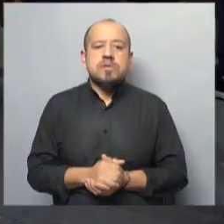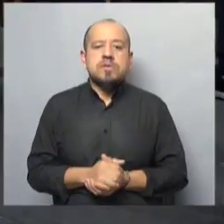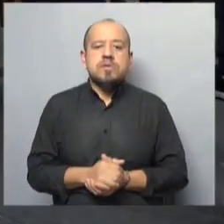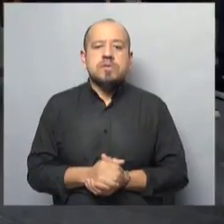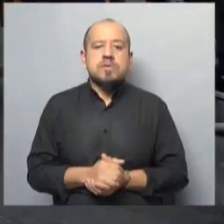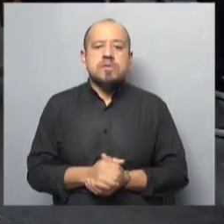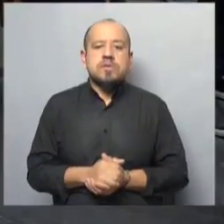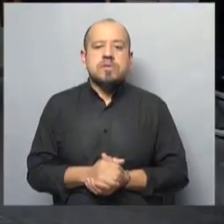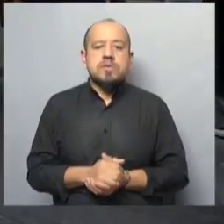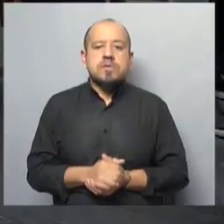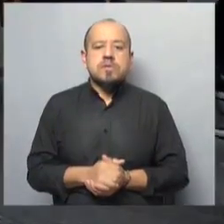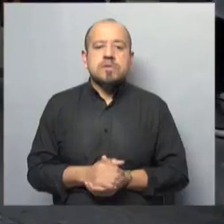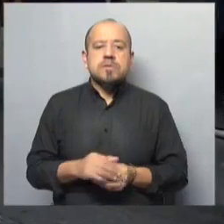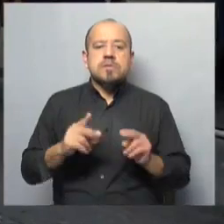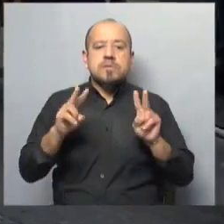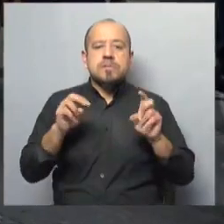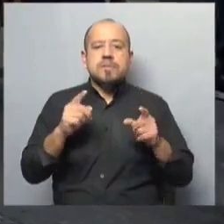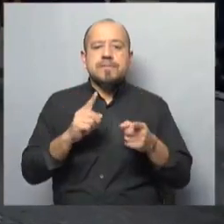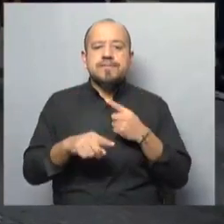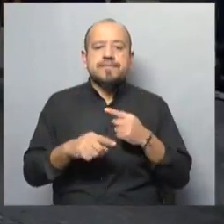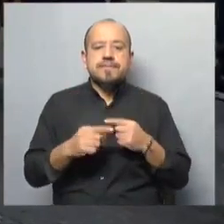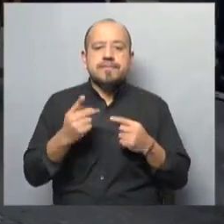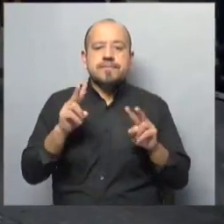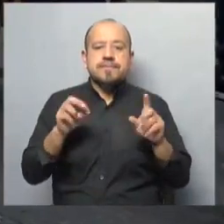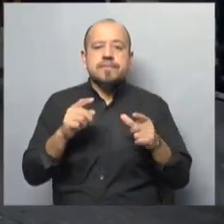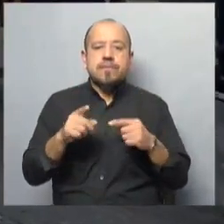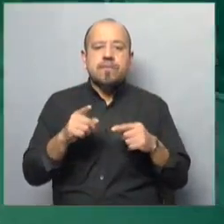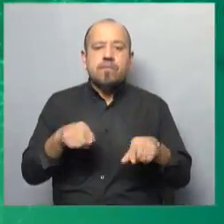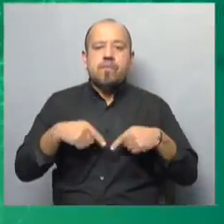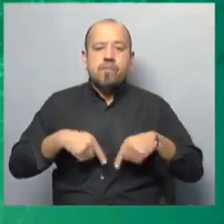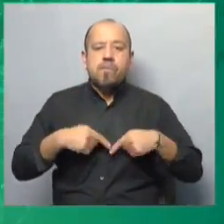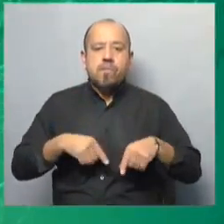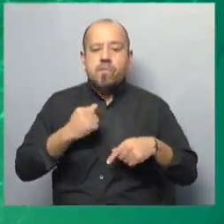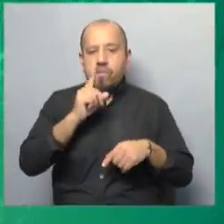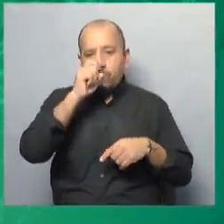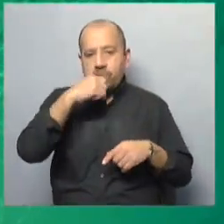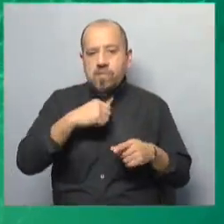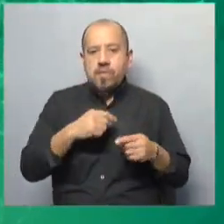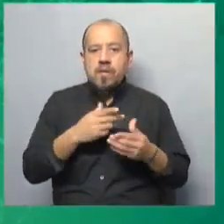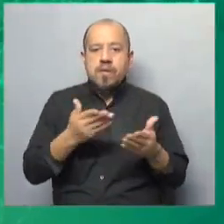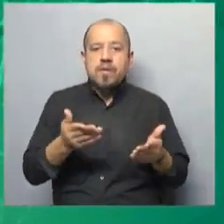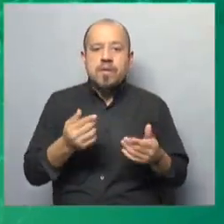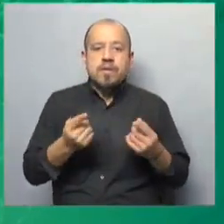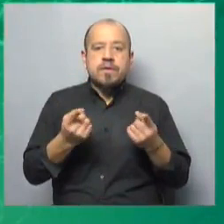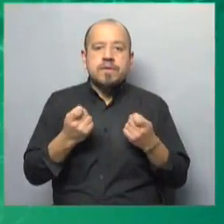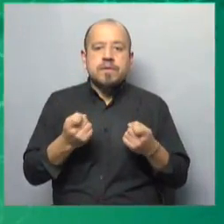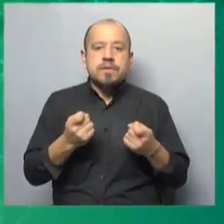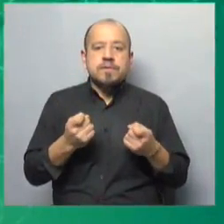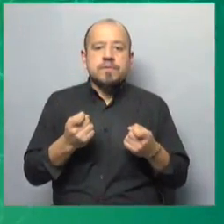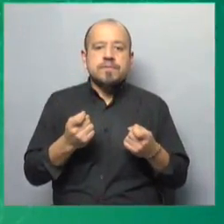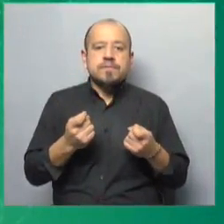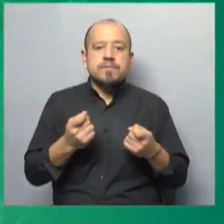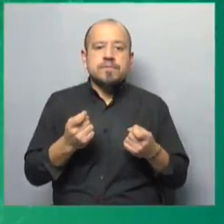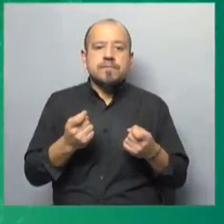Como decíamos, Rosina, el tema del narcotráfico, uno de los temas que abordó la intendenta de Montevideo, refirió a la necesidad de la